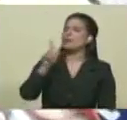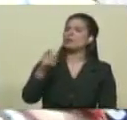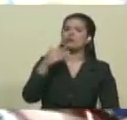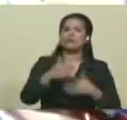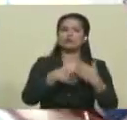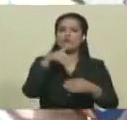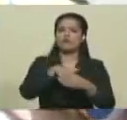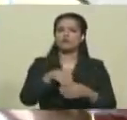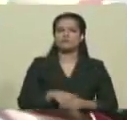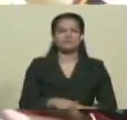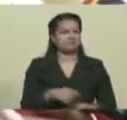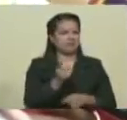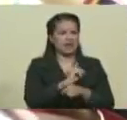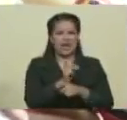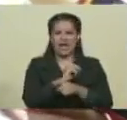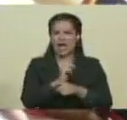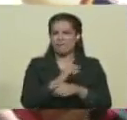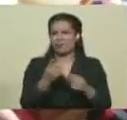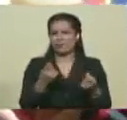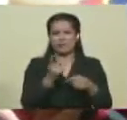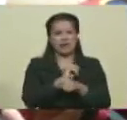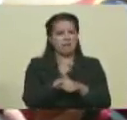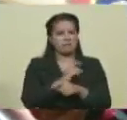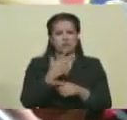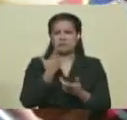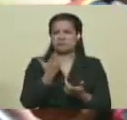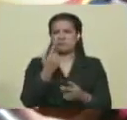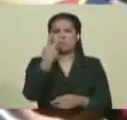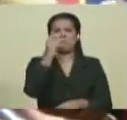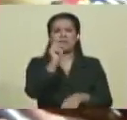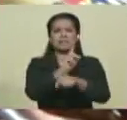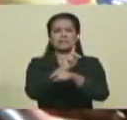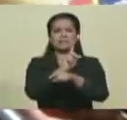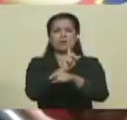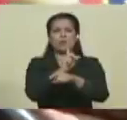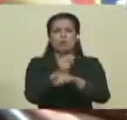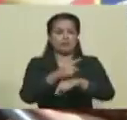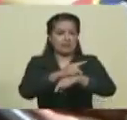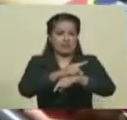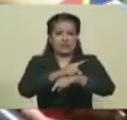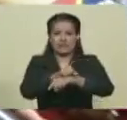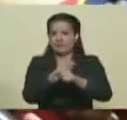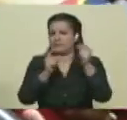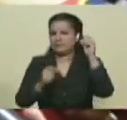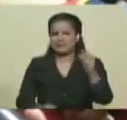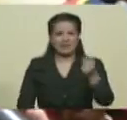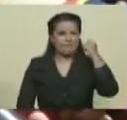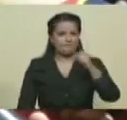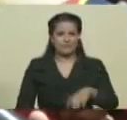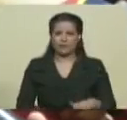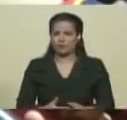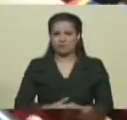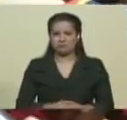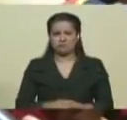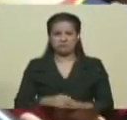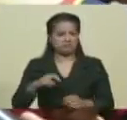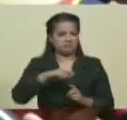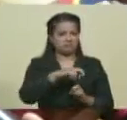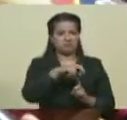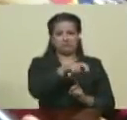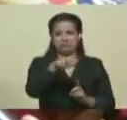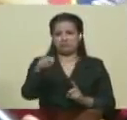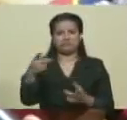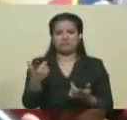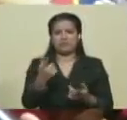derecho? Muy rápido, más uno puede tardar ahí 20 segundos. Si una vez que entra a la mesa puede tardar 20 segundos porque es